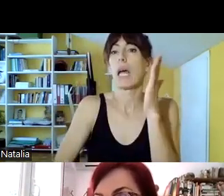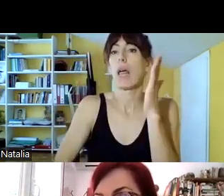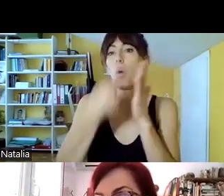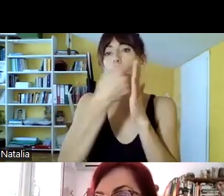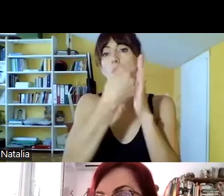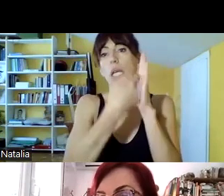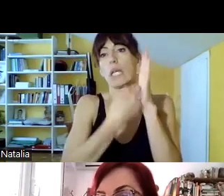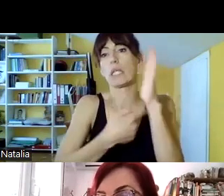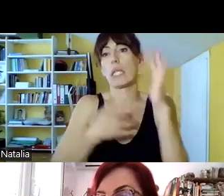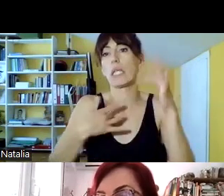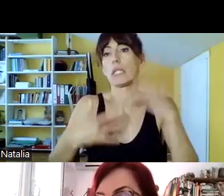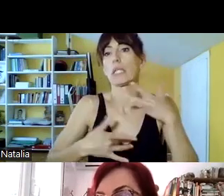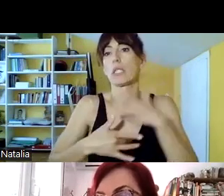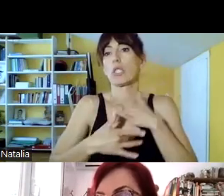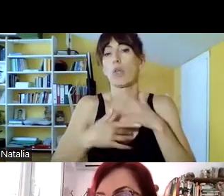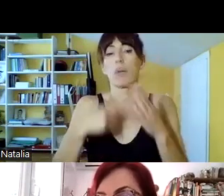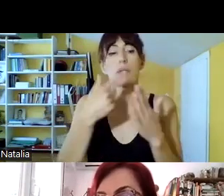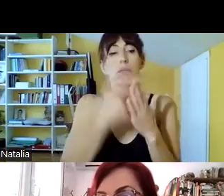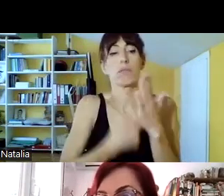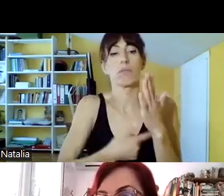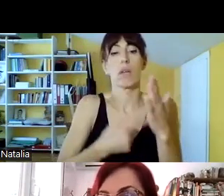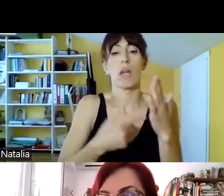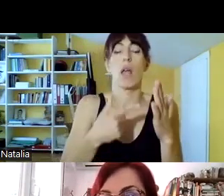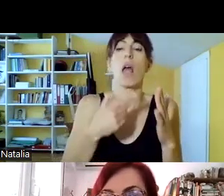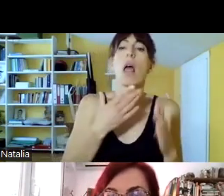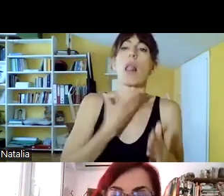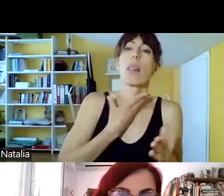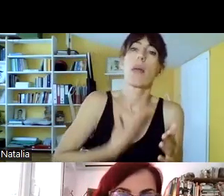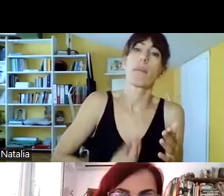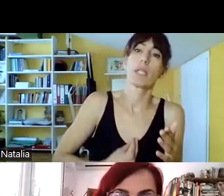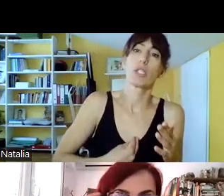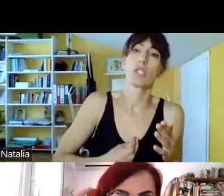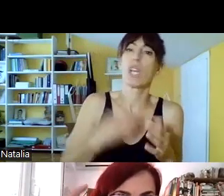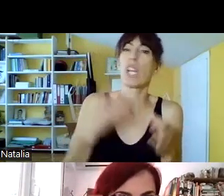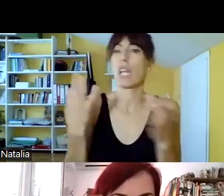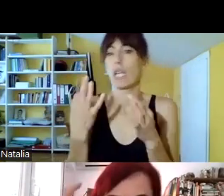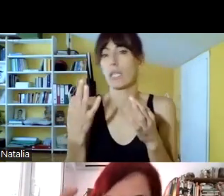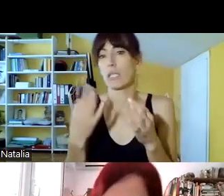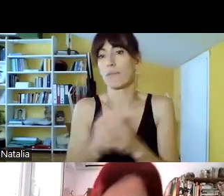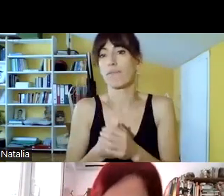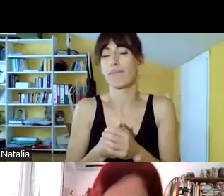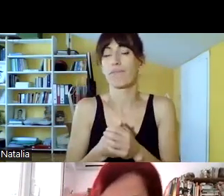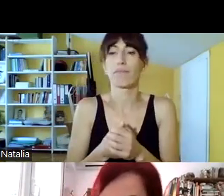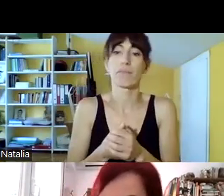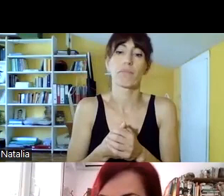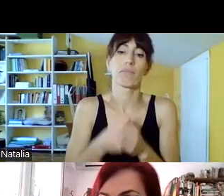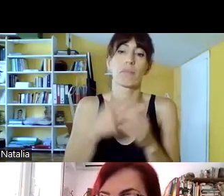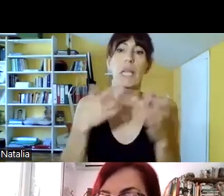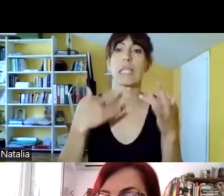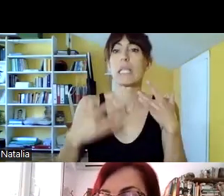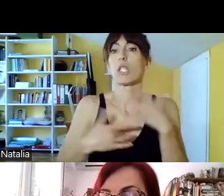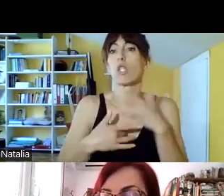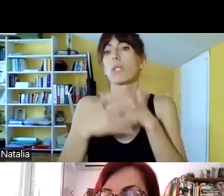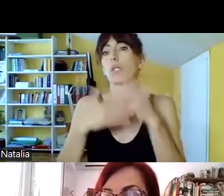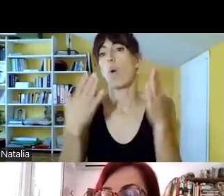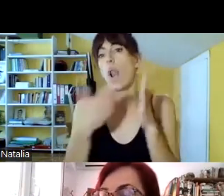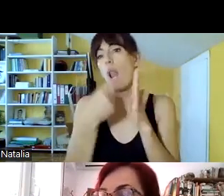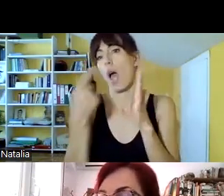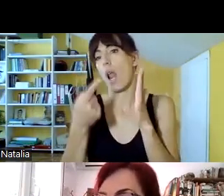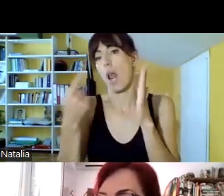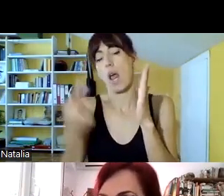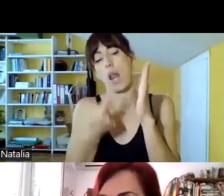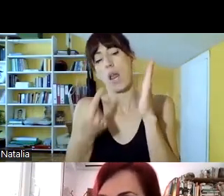te dicen depresión, 2 puntos, es tener X de estos síntomas a continuación